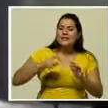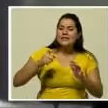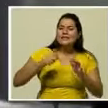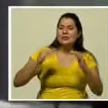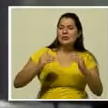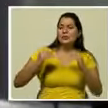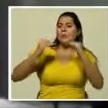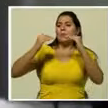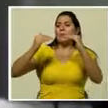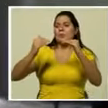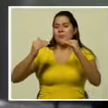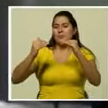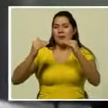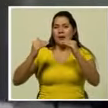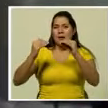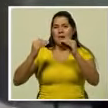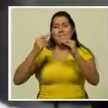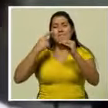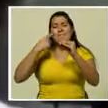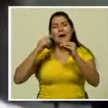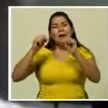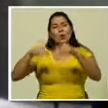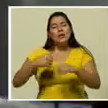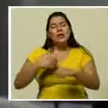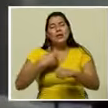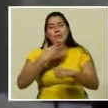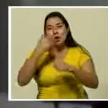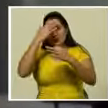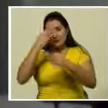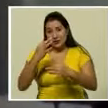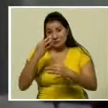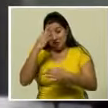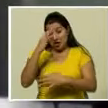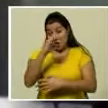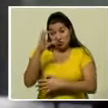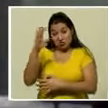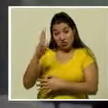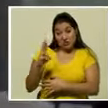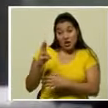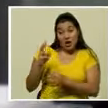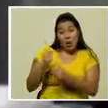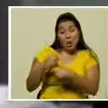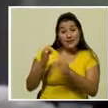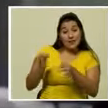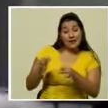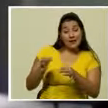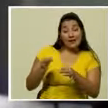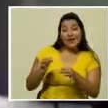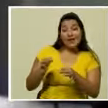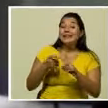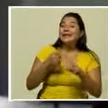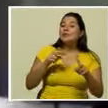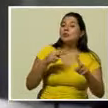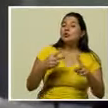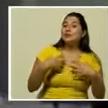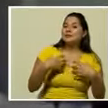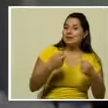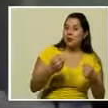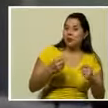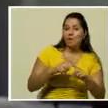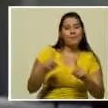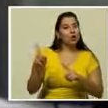creo que el gobierno lo ha logrado manejar bien en términos de crisis sanitaria, no así en términos de crisis económica,